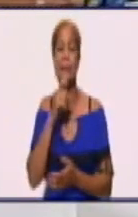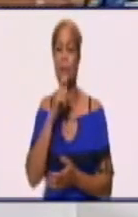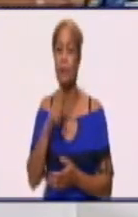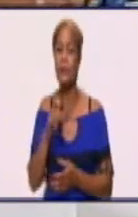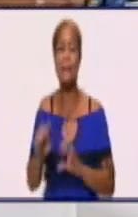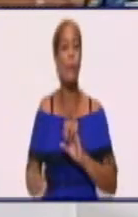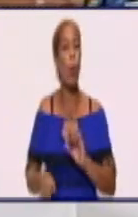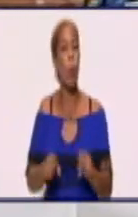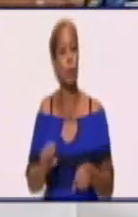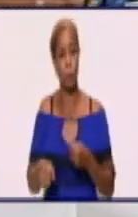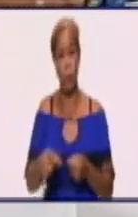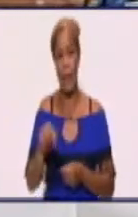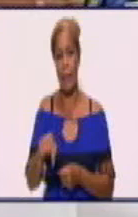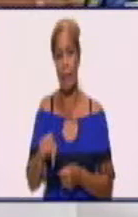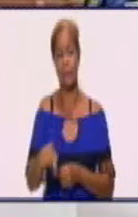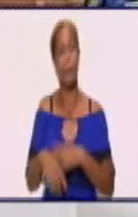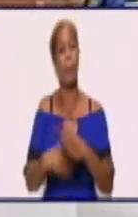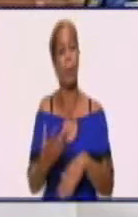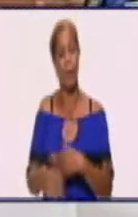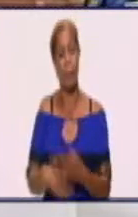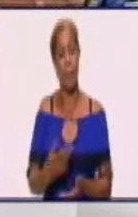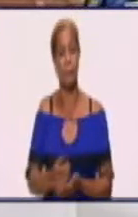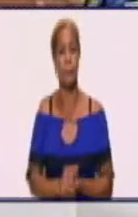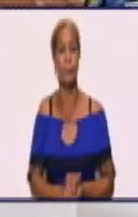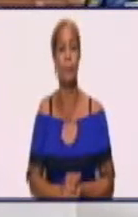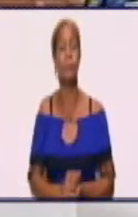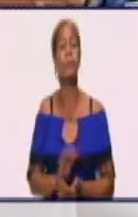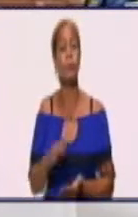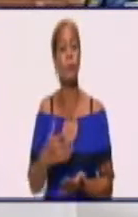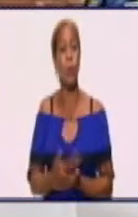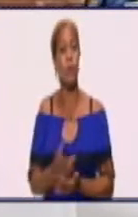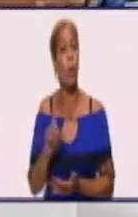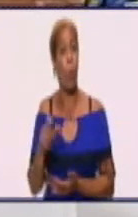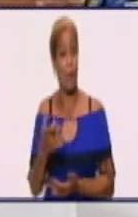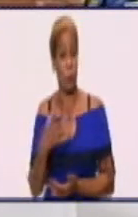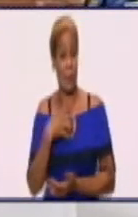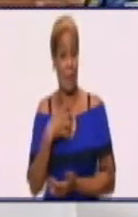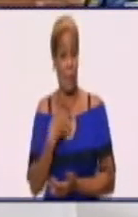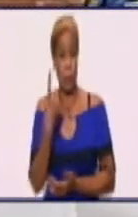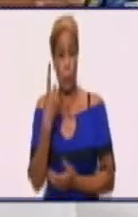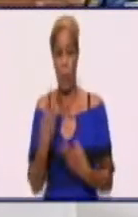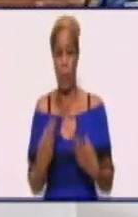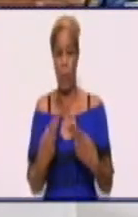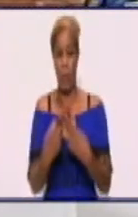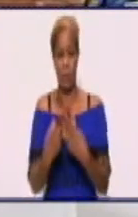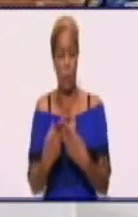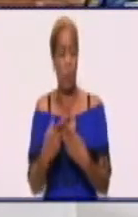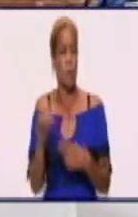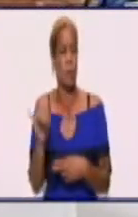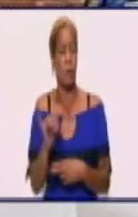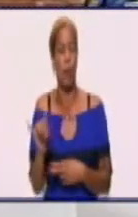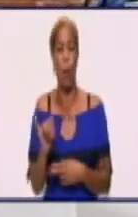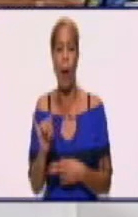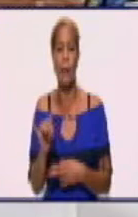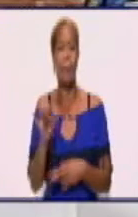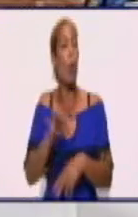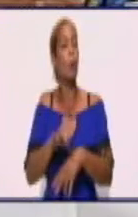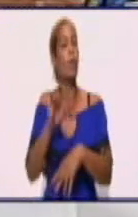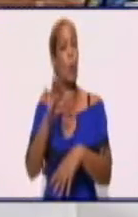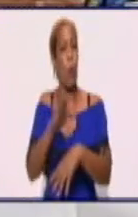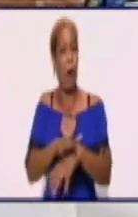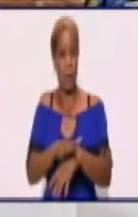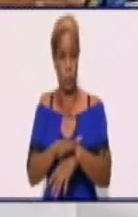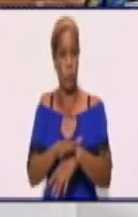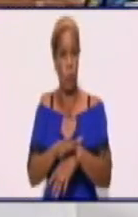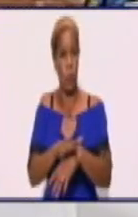Y cuando nosotros tenemos un evento como lo que pasó en Río Cauto, que se tranca, se pone en cuarentena